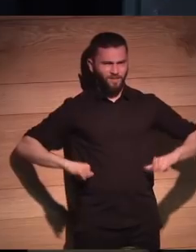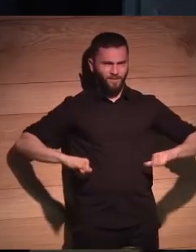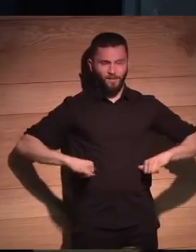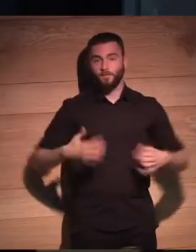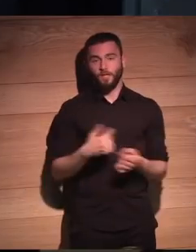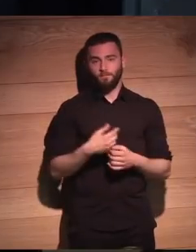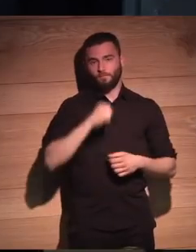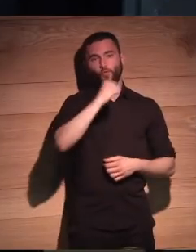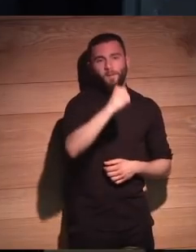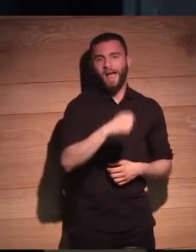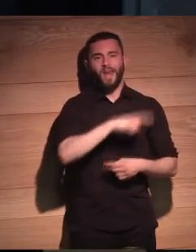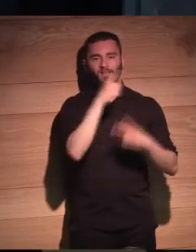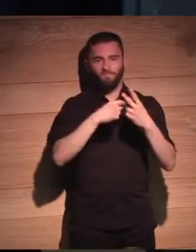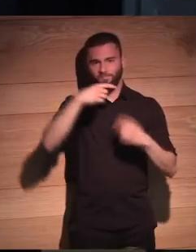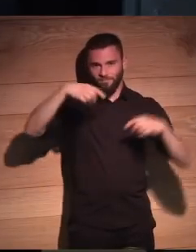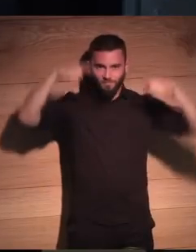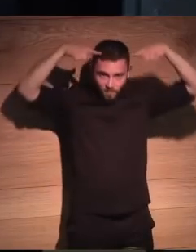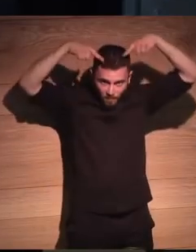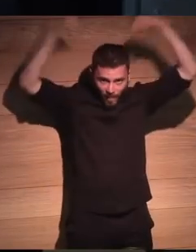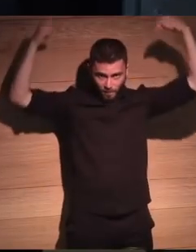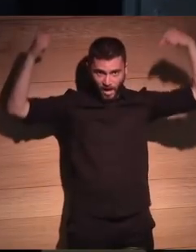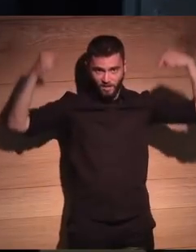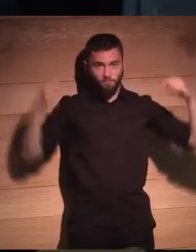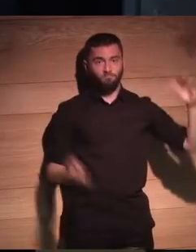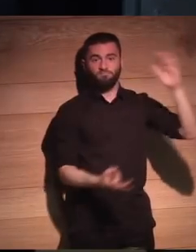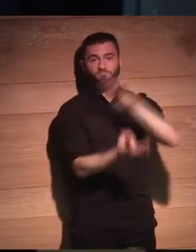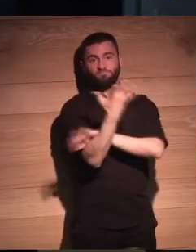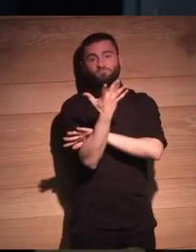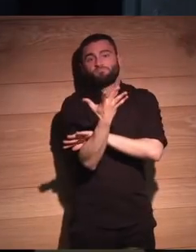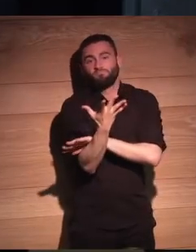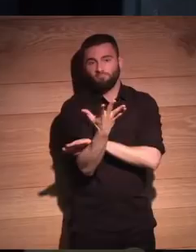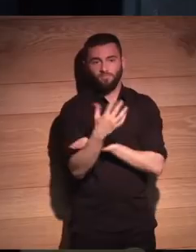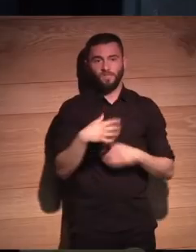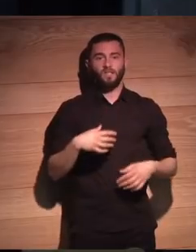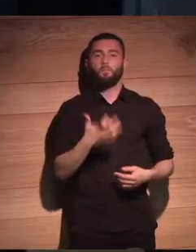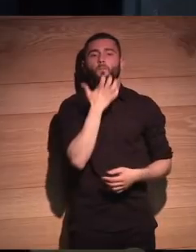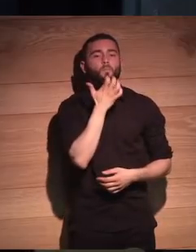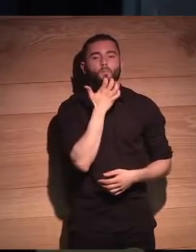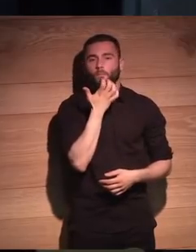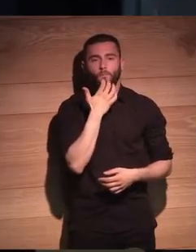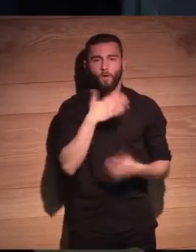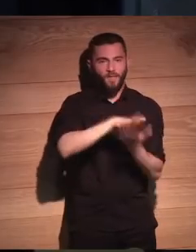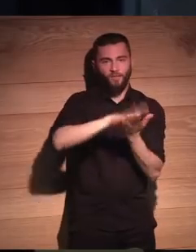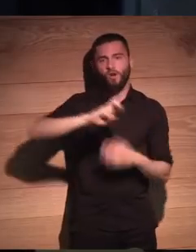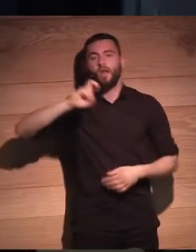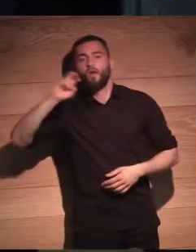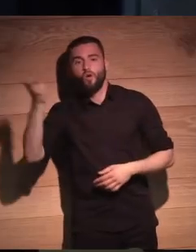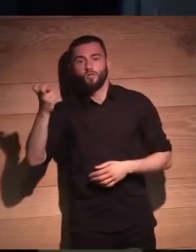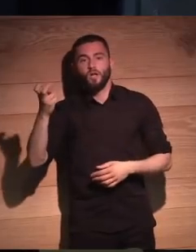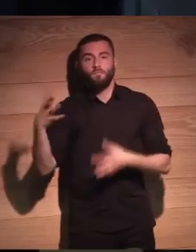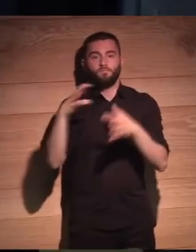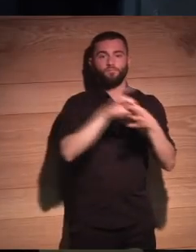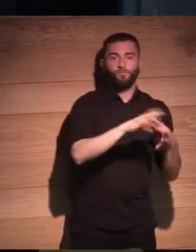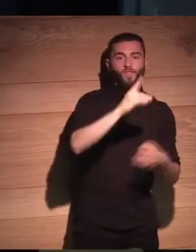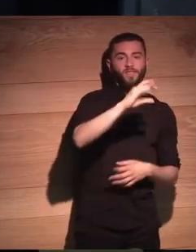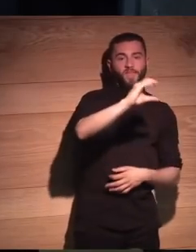y Superman que surgieron un poco de una forma medio paródica en otra editorial que luego paradójicamente acabó absorbida por DC